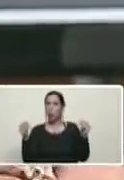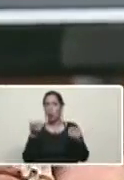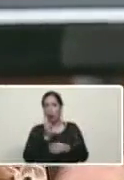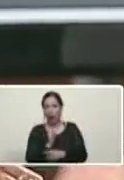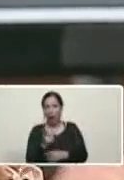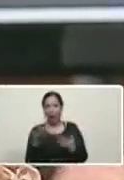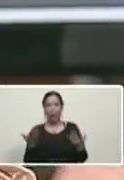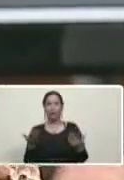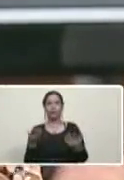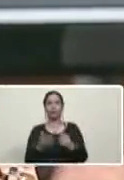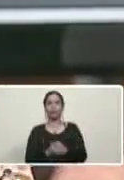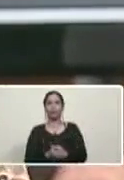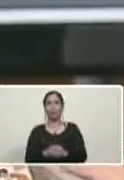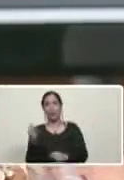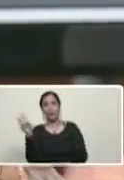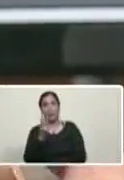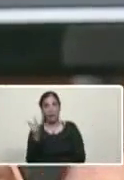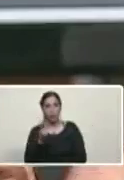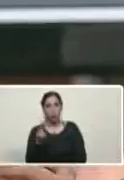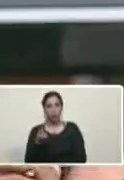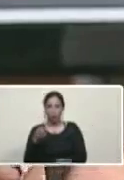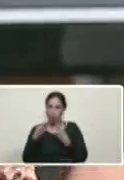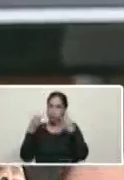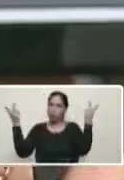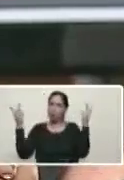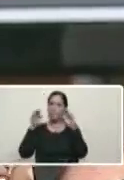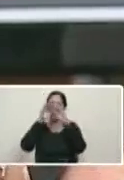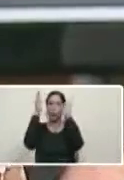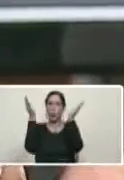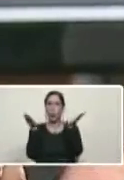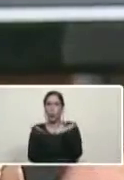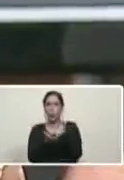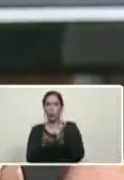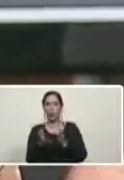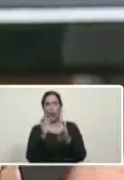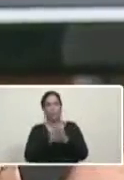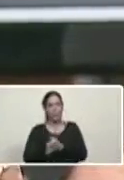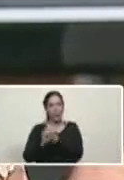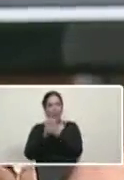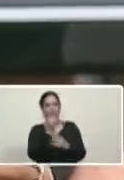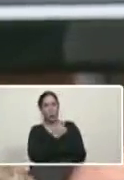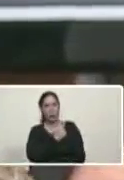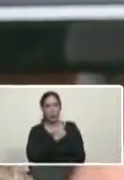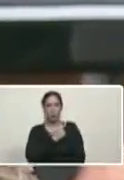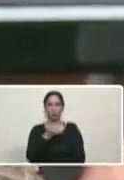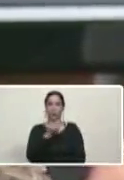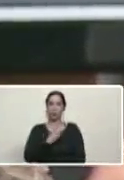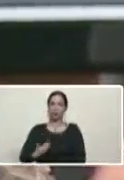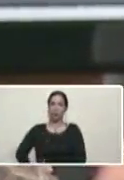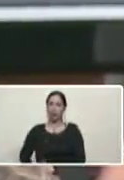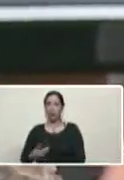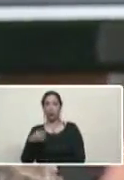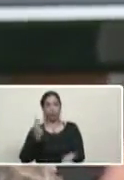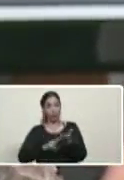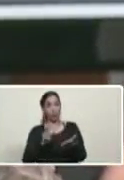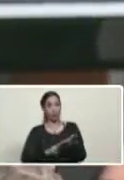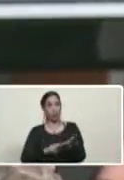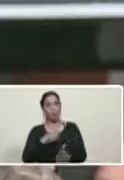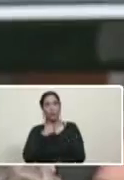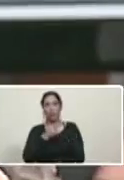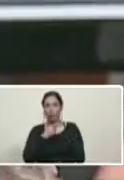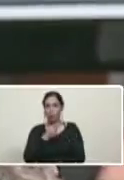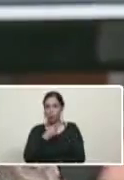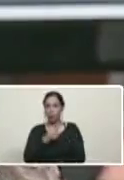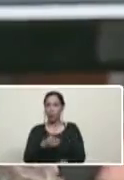resiste. Venezuela es una referencia para el mundo, compañero presidente, de verdad. Me gustaría nombrarle uno por